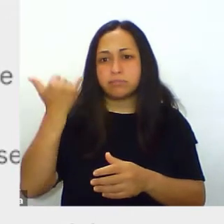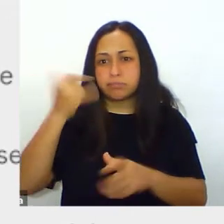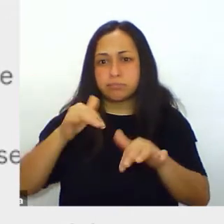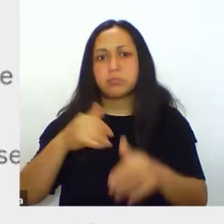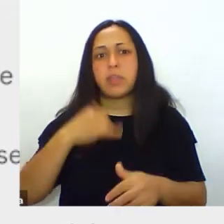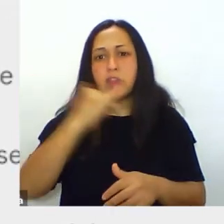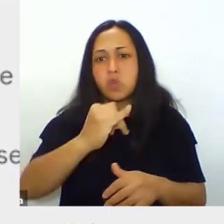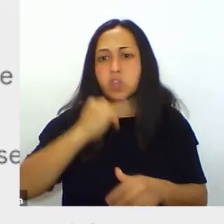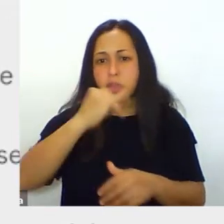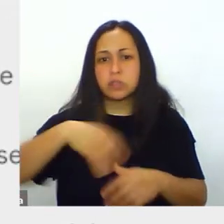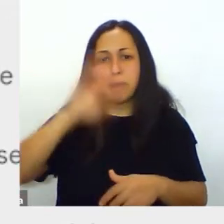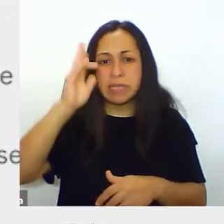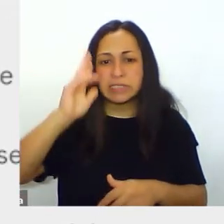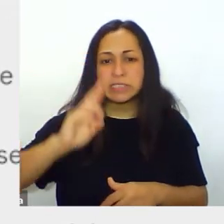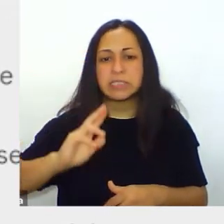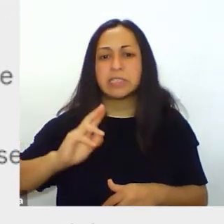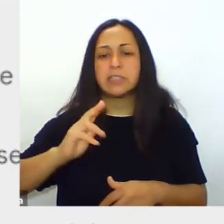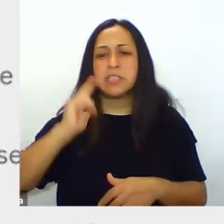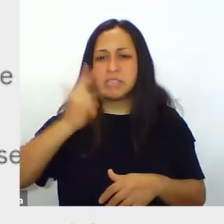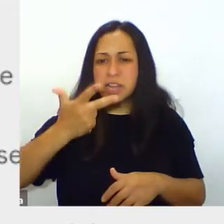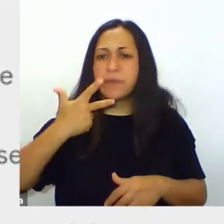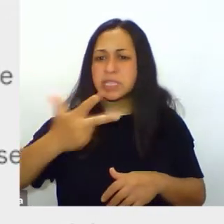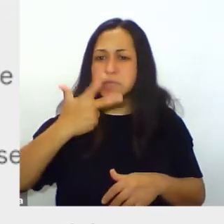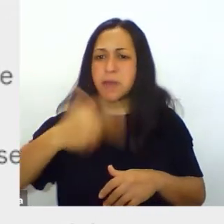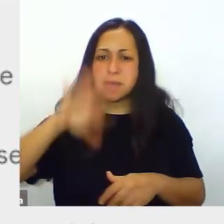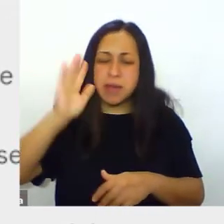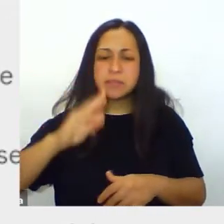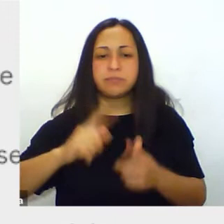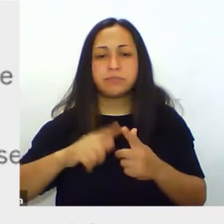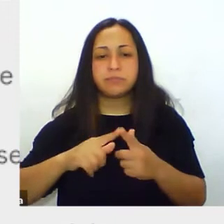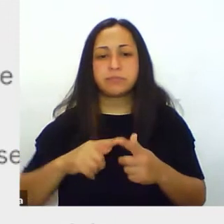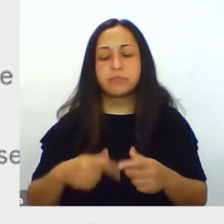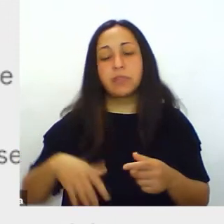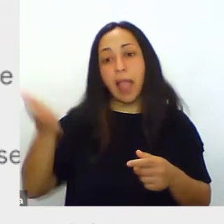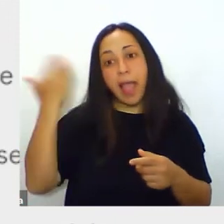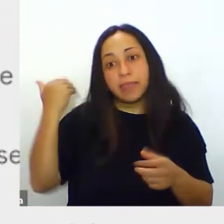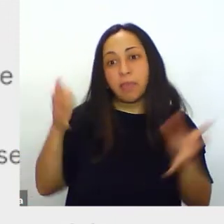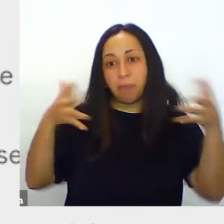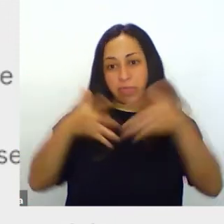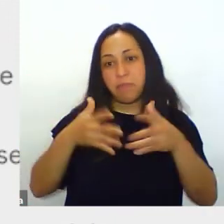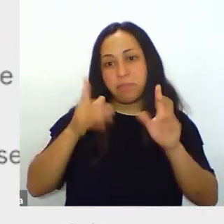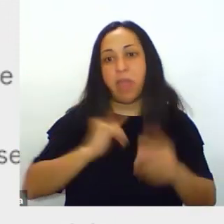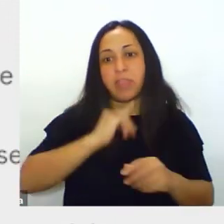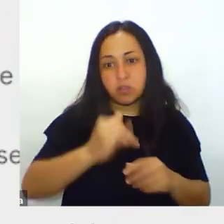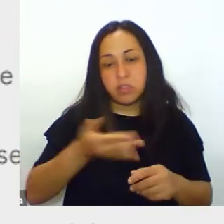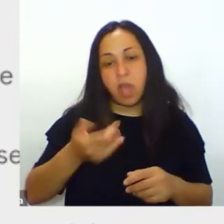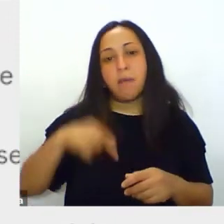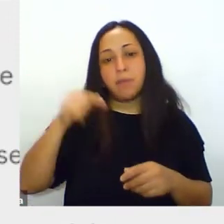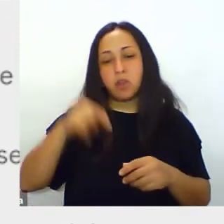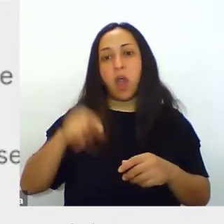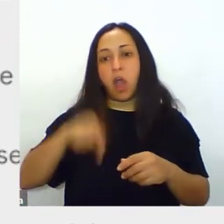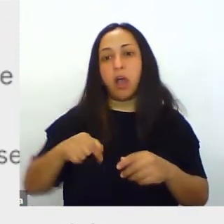importante también mencionar que las situaciones de violencia de género en línea también se daban de igual manera antes de la pandemia, pero se agravó bastante la